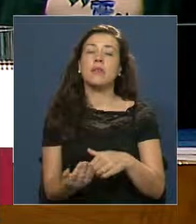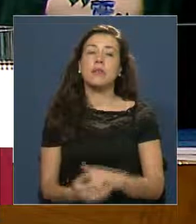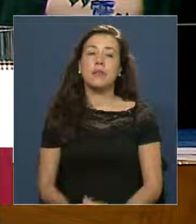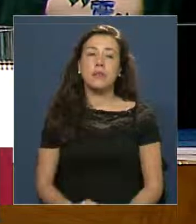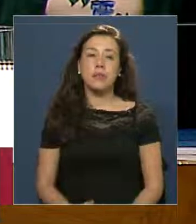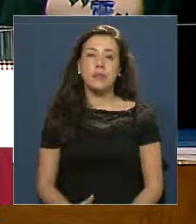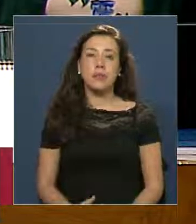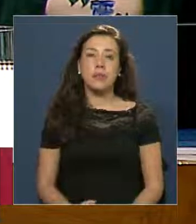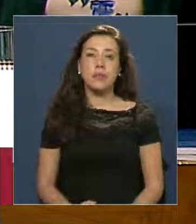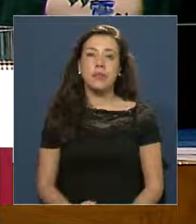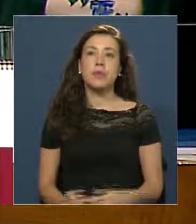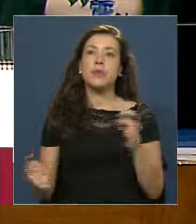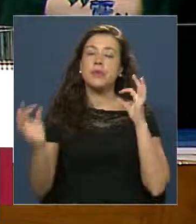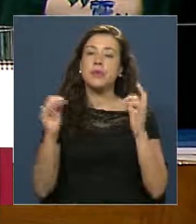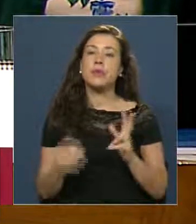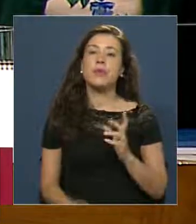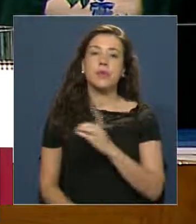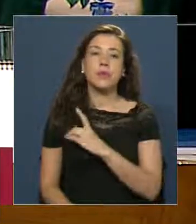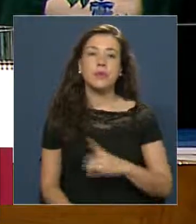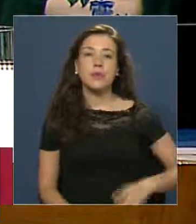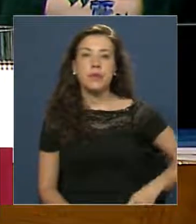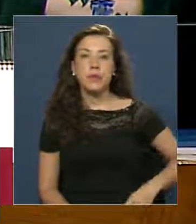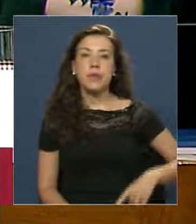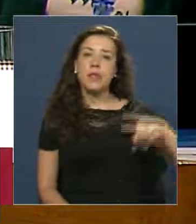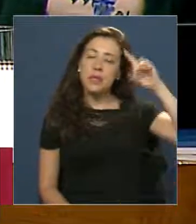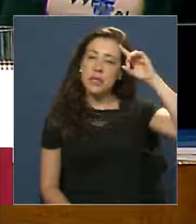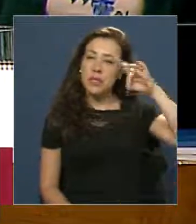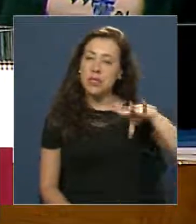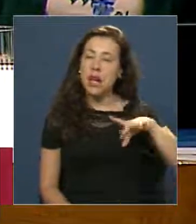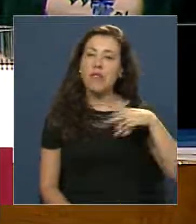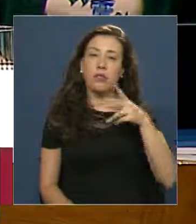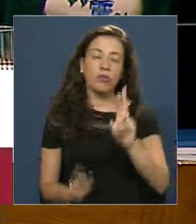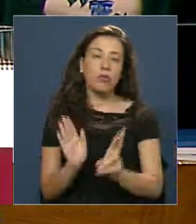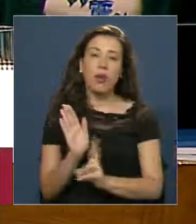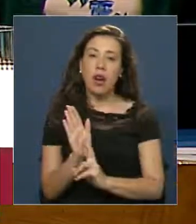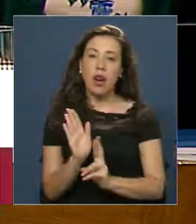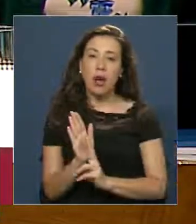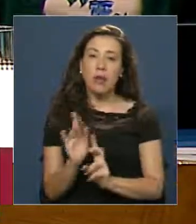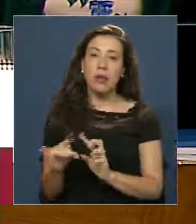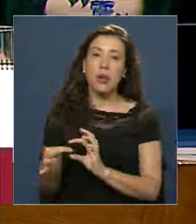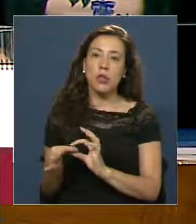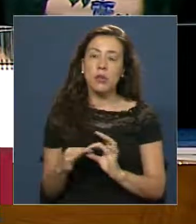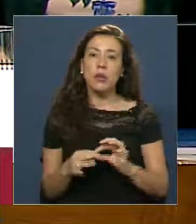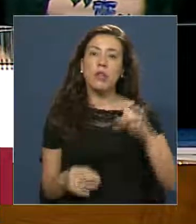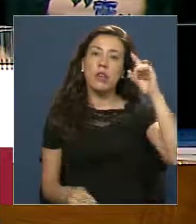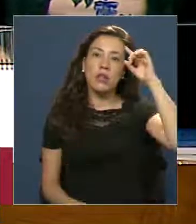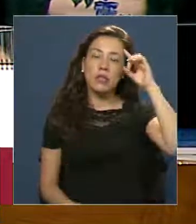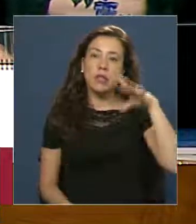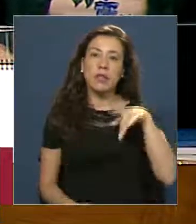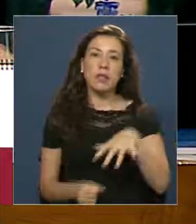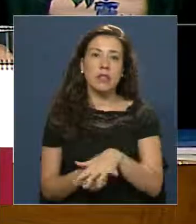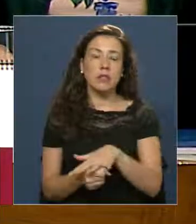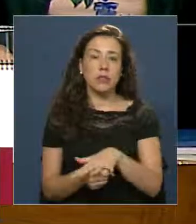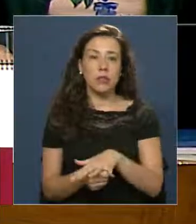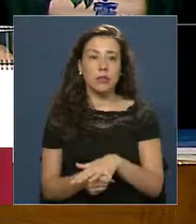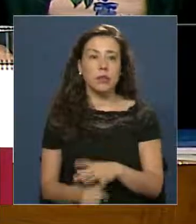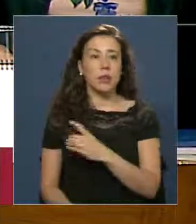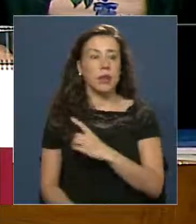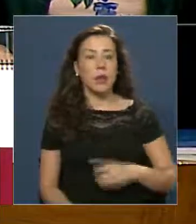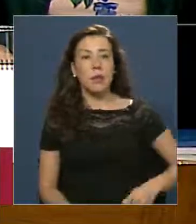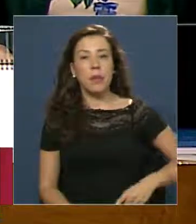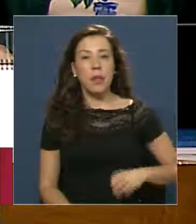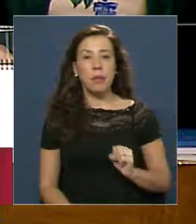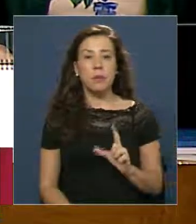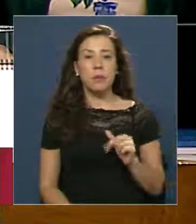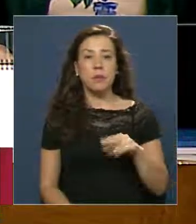punto. Las señoras y señores diputados conocen perfectamente el reglamento y por lo tanto conocen de esa condición. Diputado